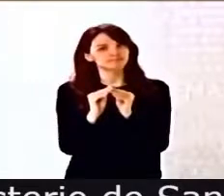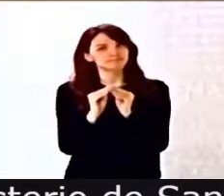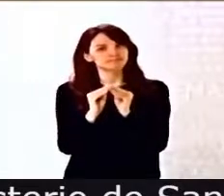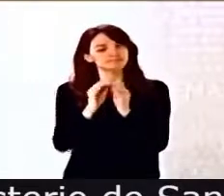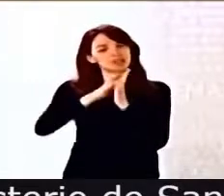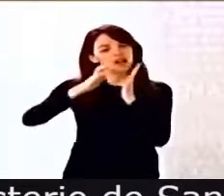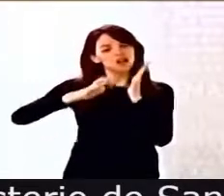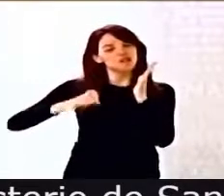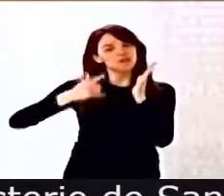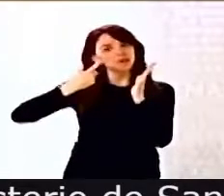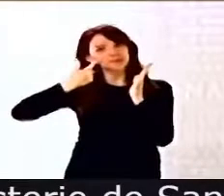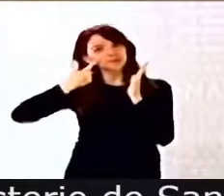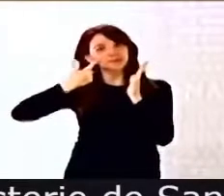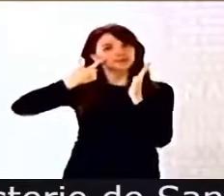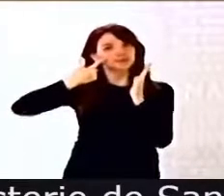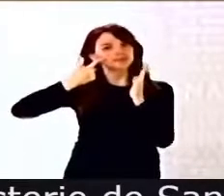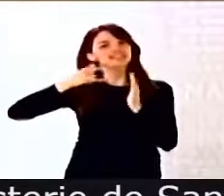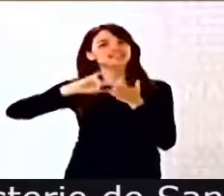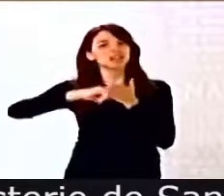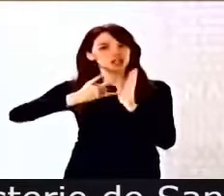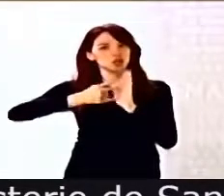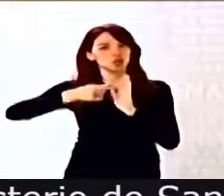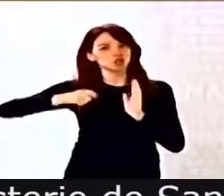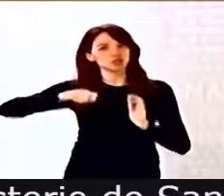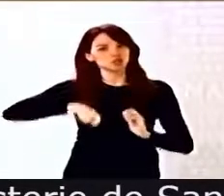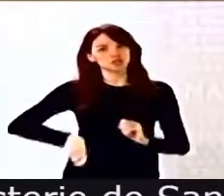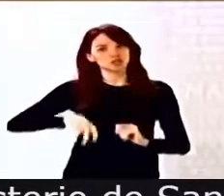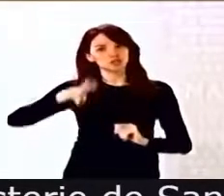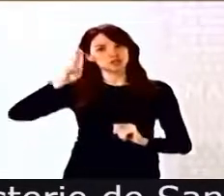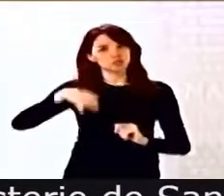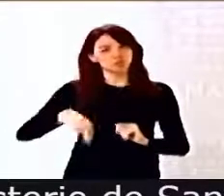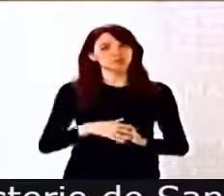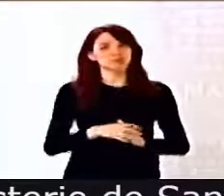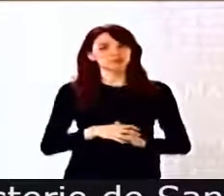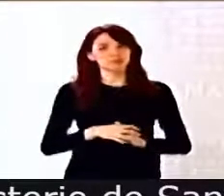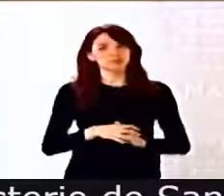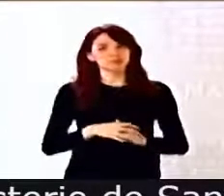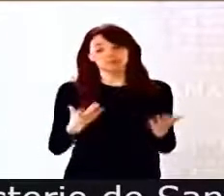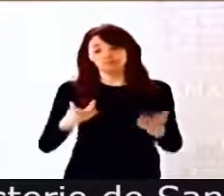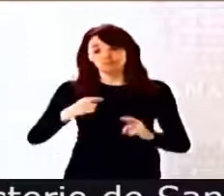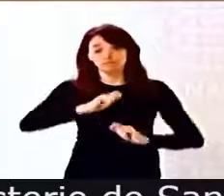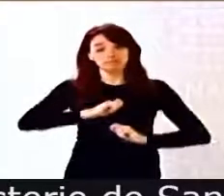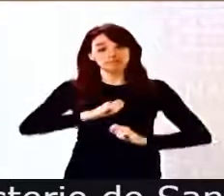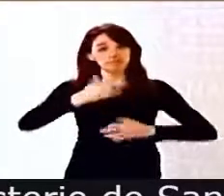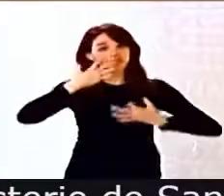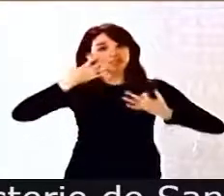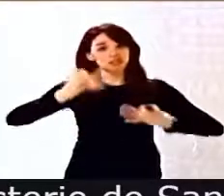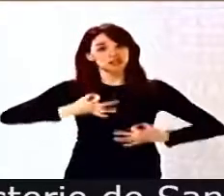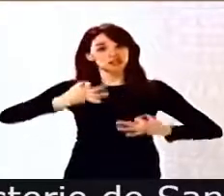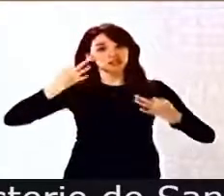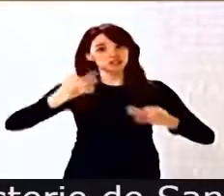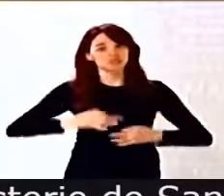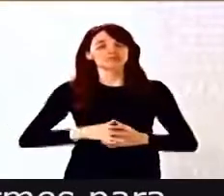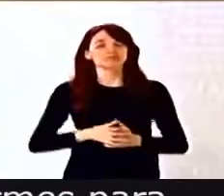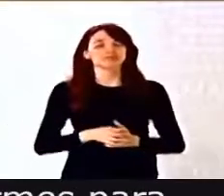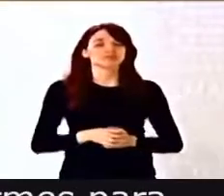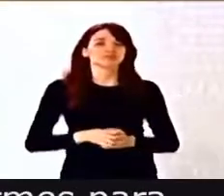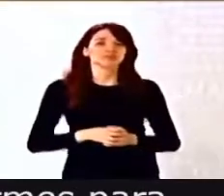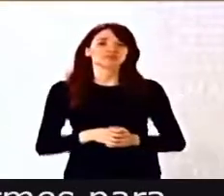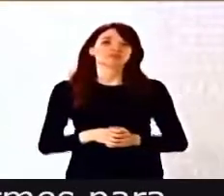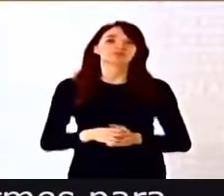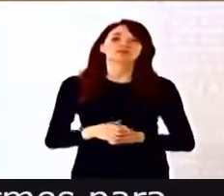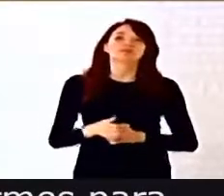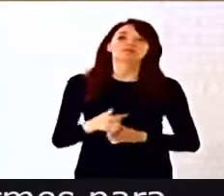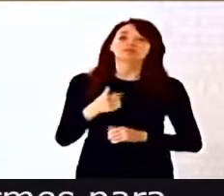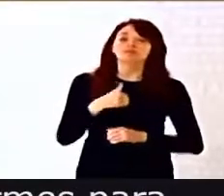los informes que nosotros hemos hecho, para nosotros es un motivo de seguridad. Lo he dicho en mi intervención. Yo, si le